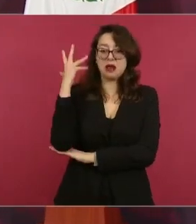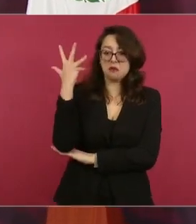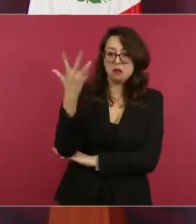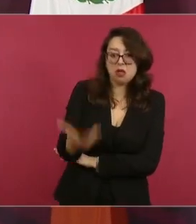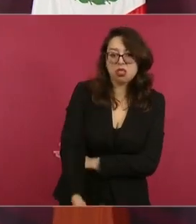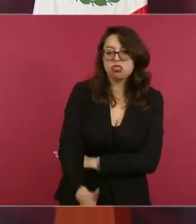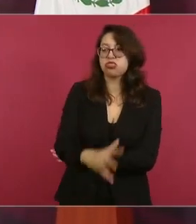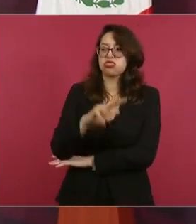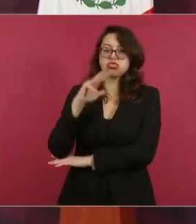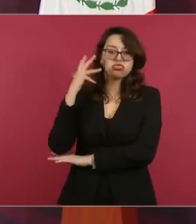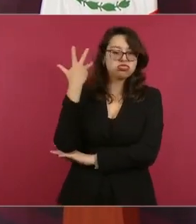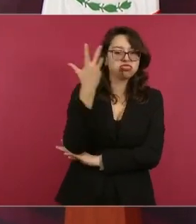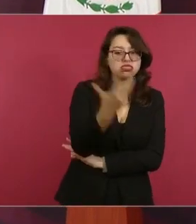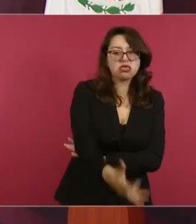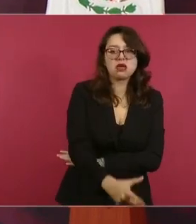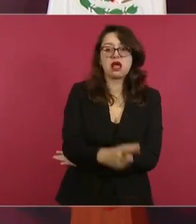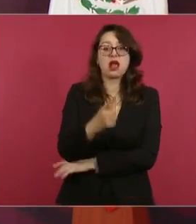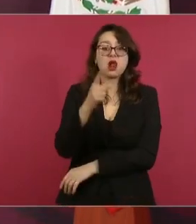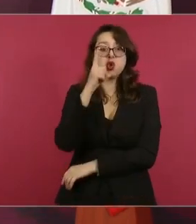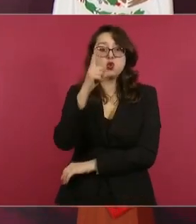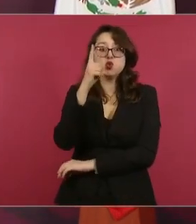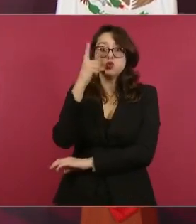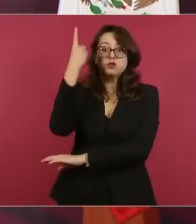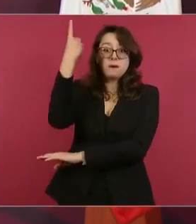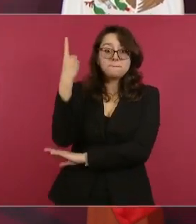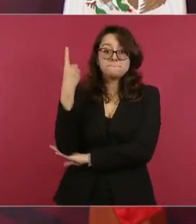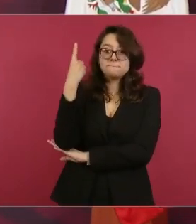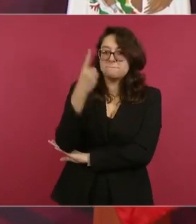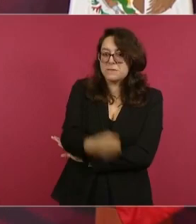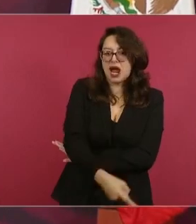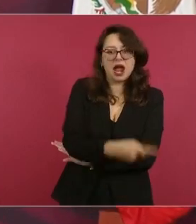los postes de luz,